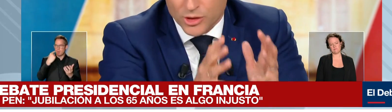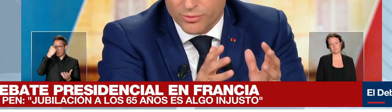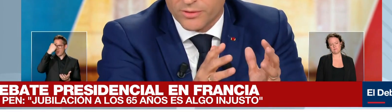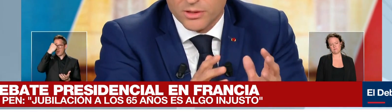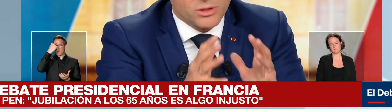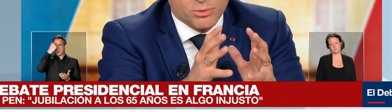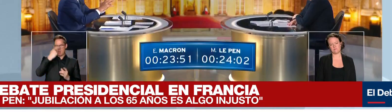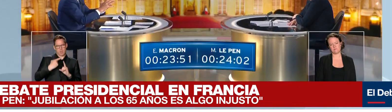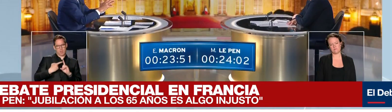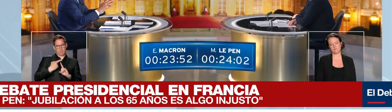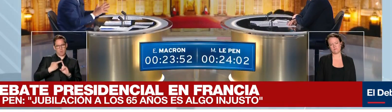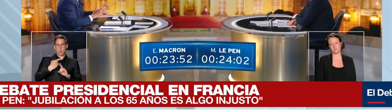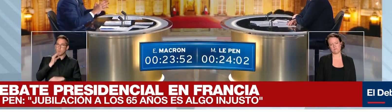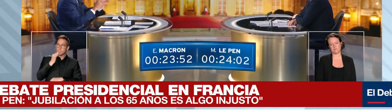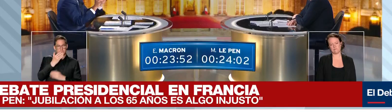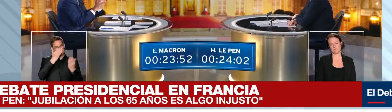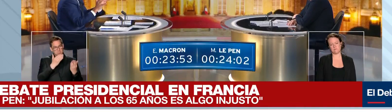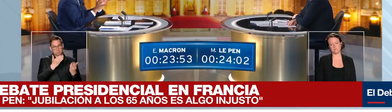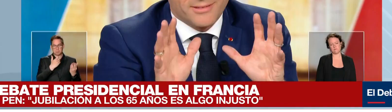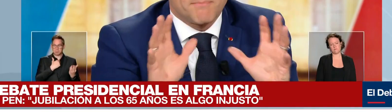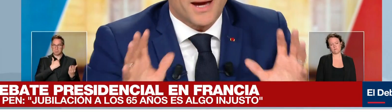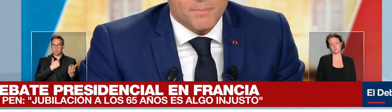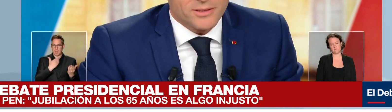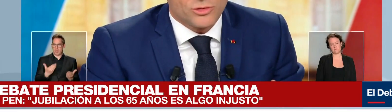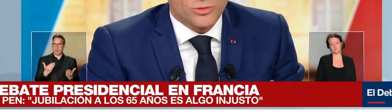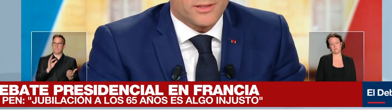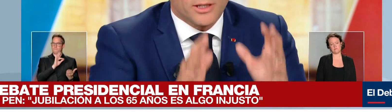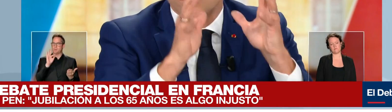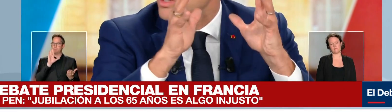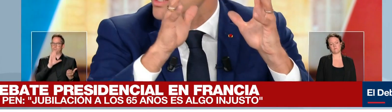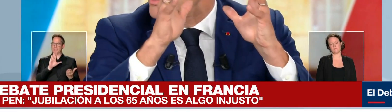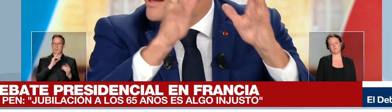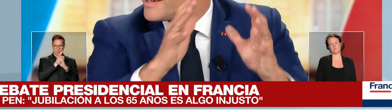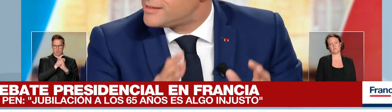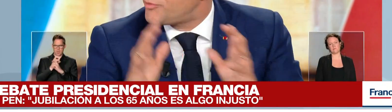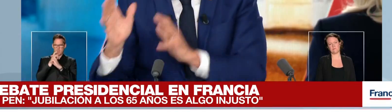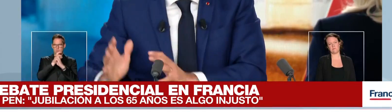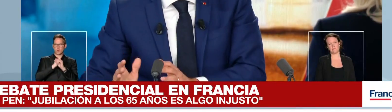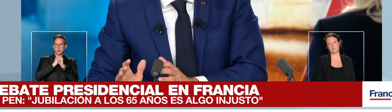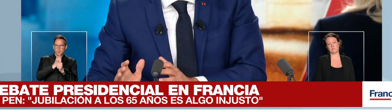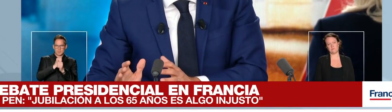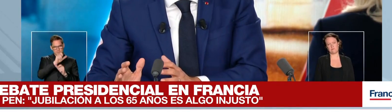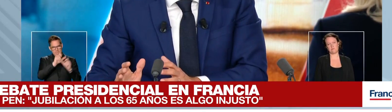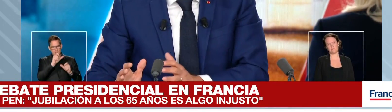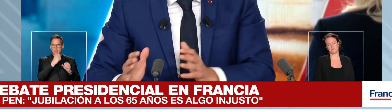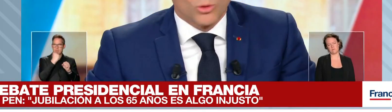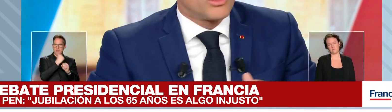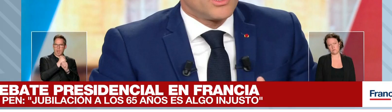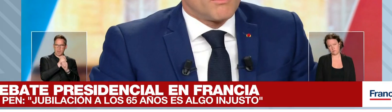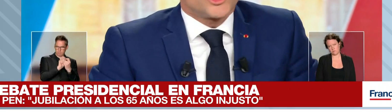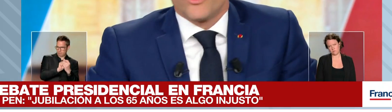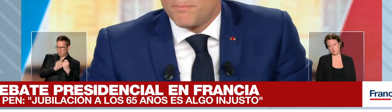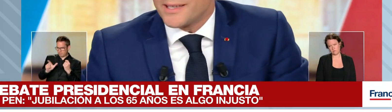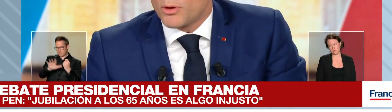este tesoro, y yo comparto lo que usted dijo al principio, que es el sistema por repartición, es decir, que los activos pagan